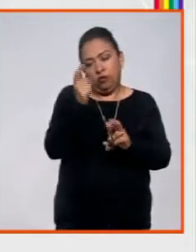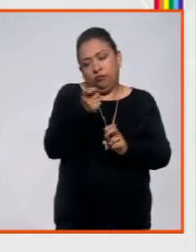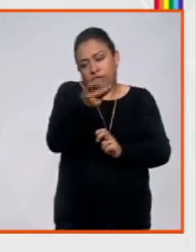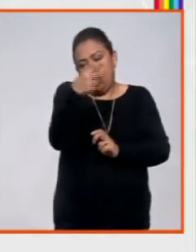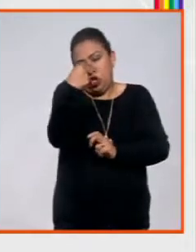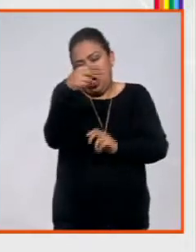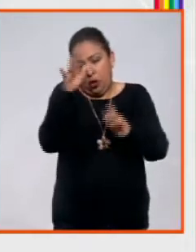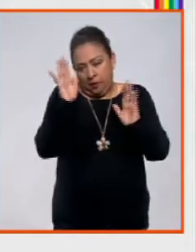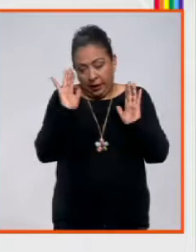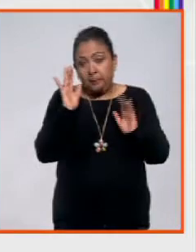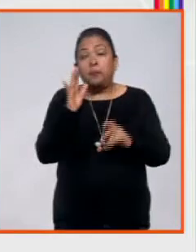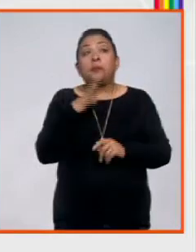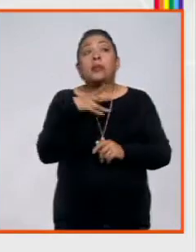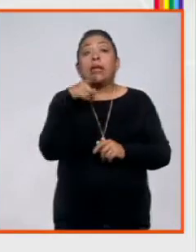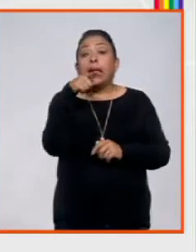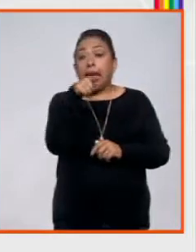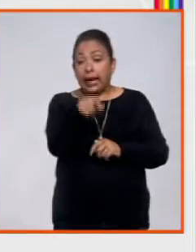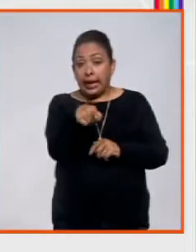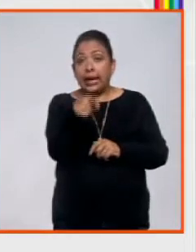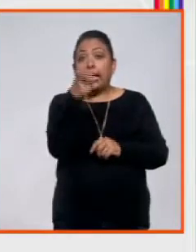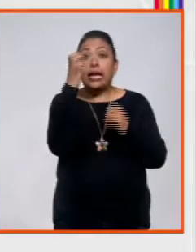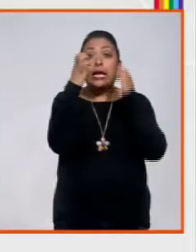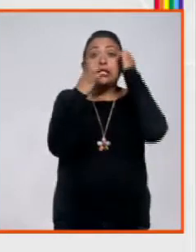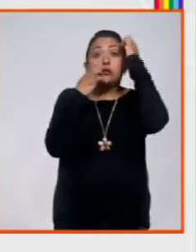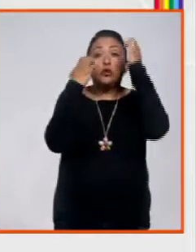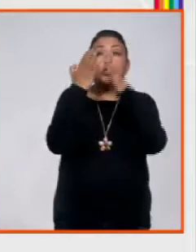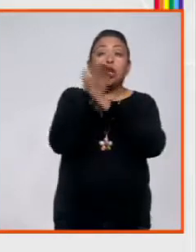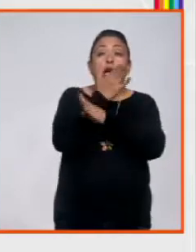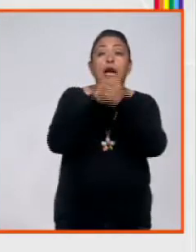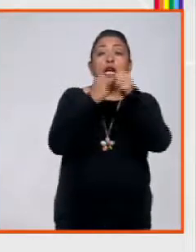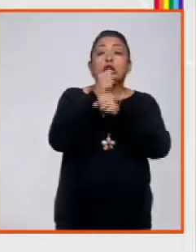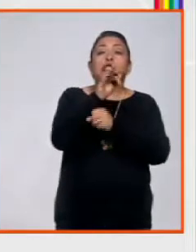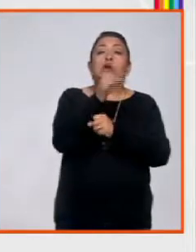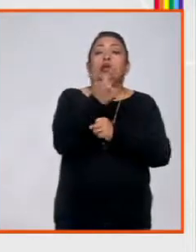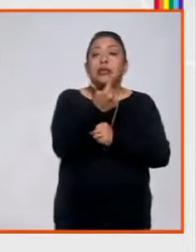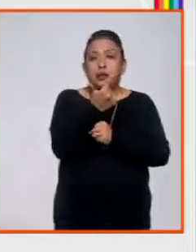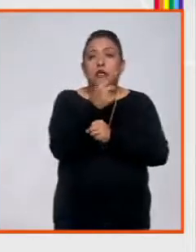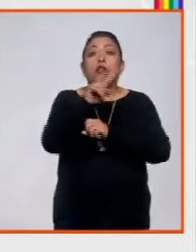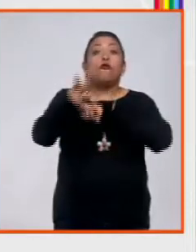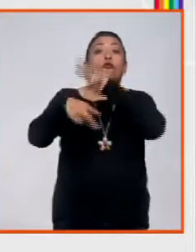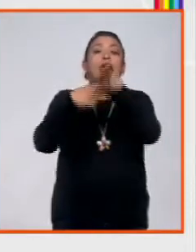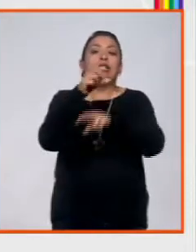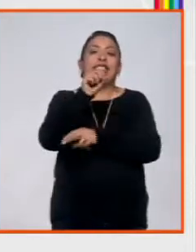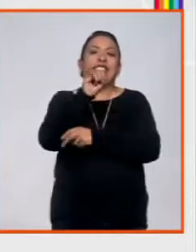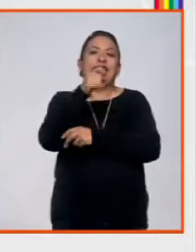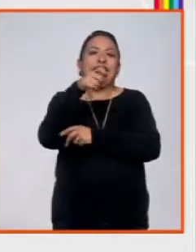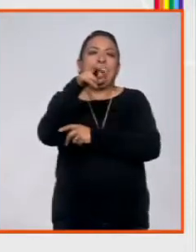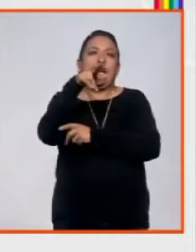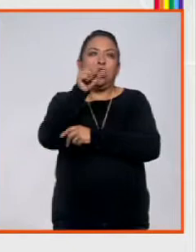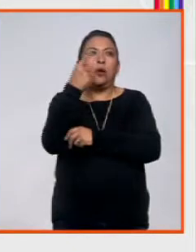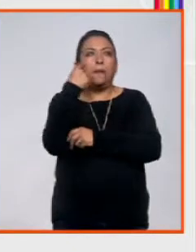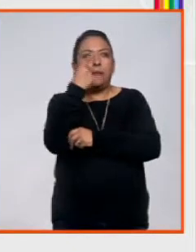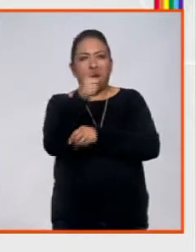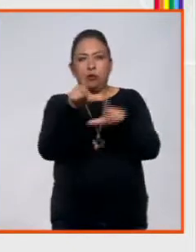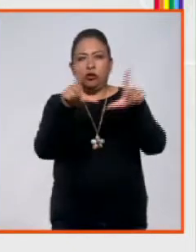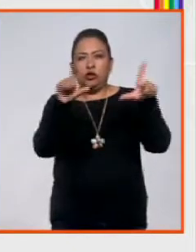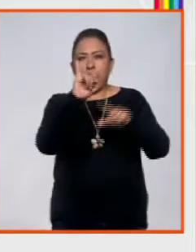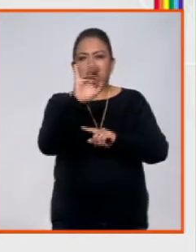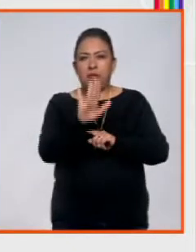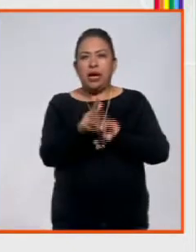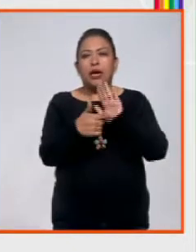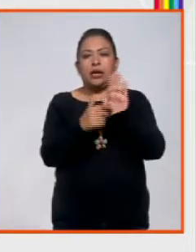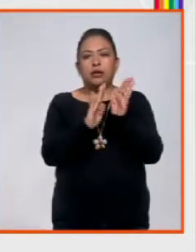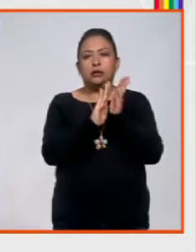llamaron y a esa esa a esa exposición de 57 fue siqueiros por aquí en pantalla veremos algunas imágenes